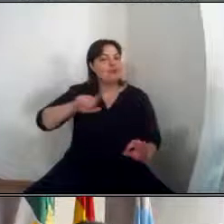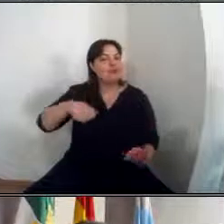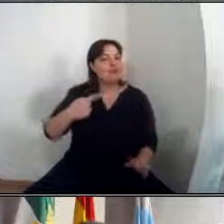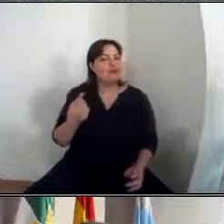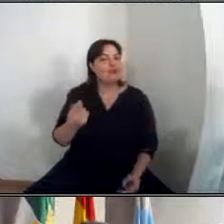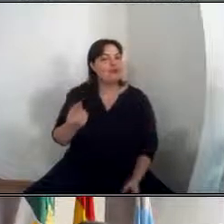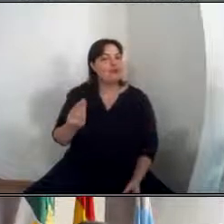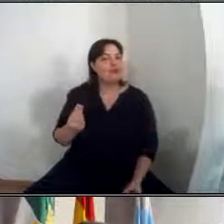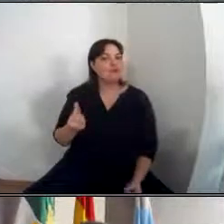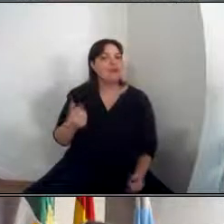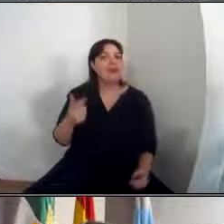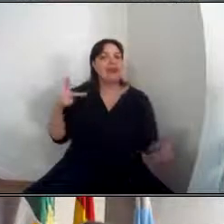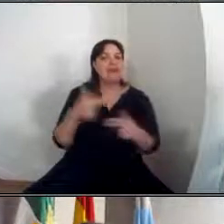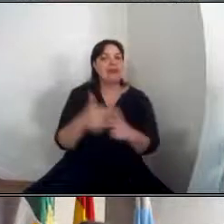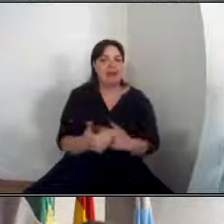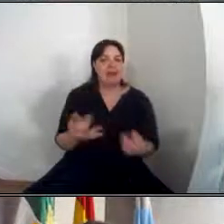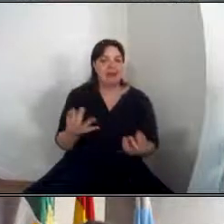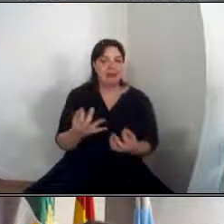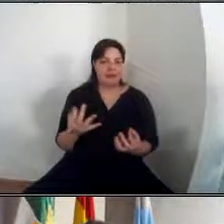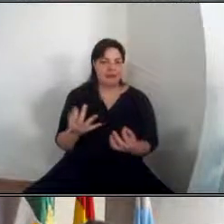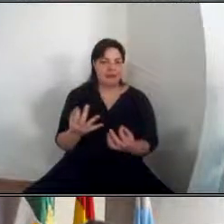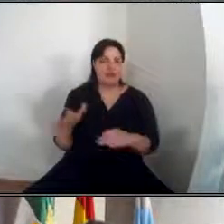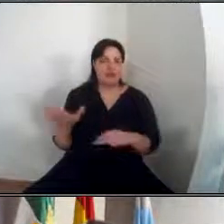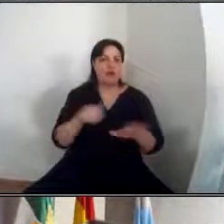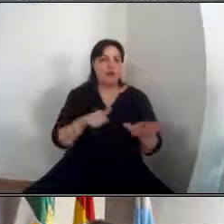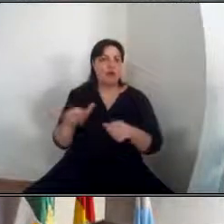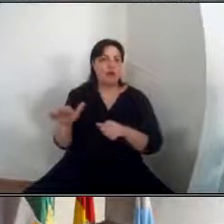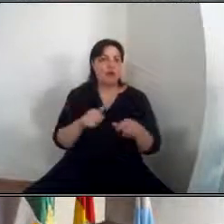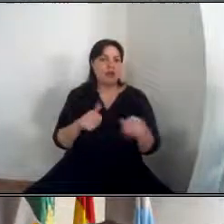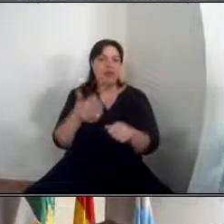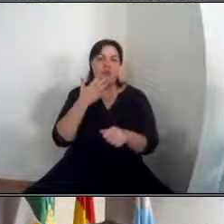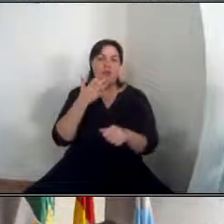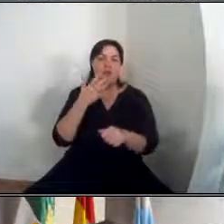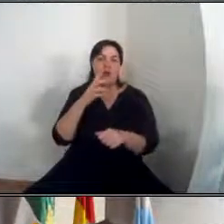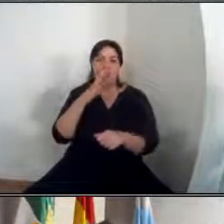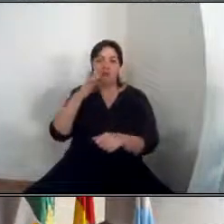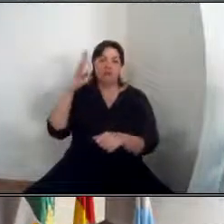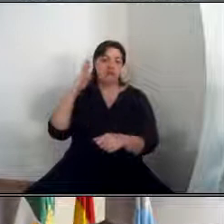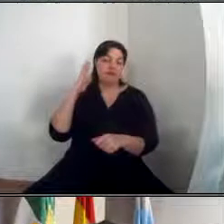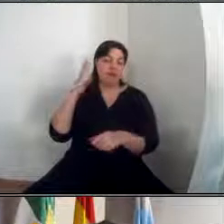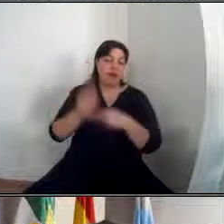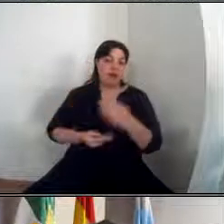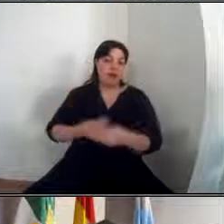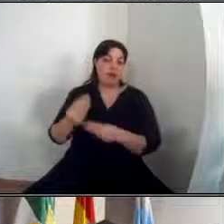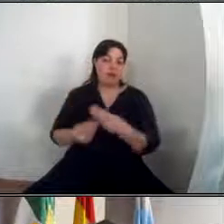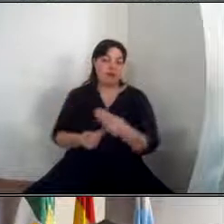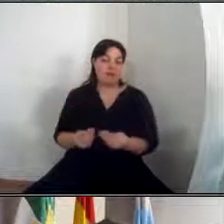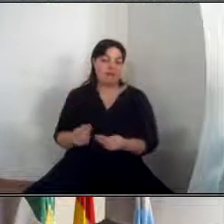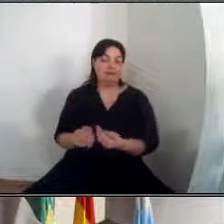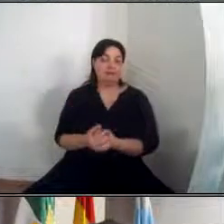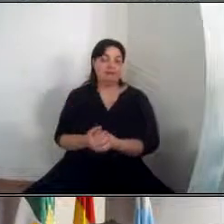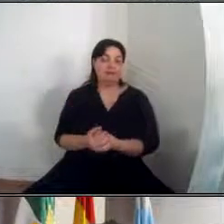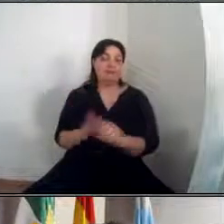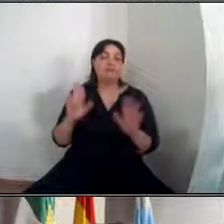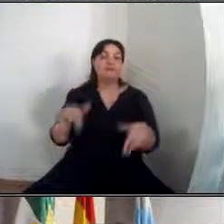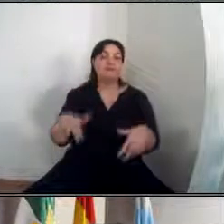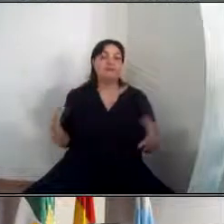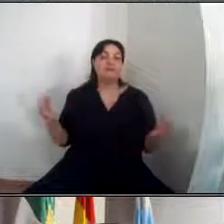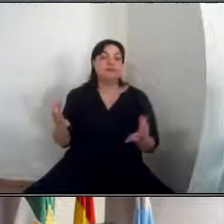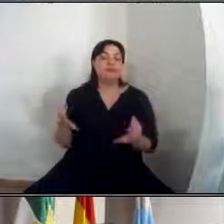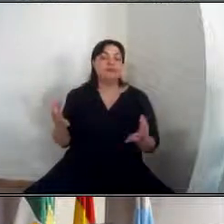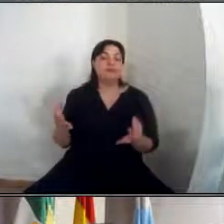debemos evitar, ¿no? Convocatorias como la anterior, donde precisamente se